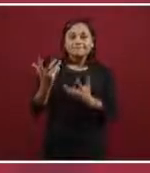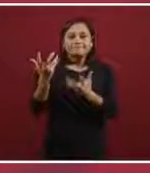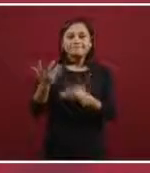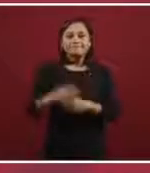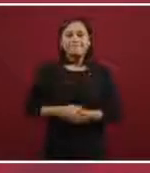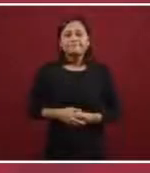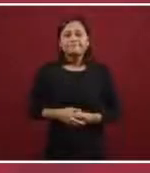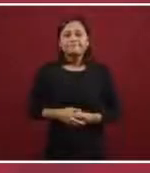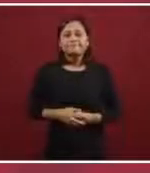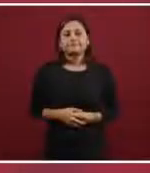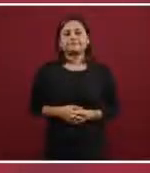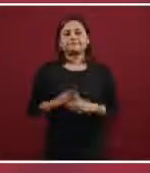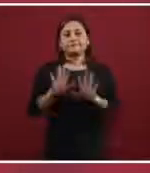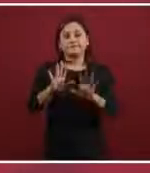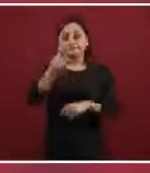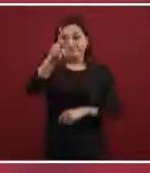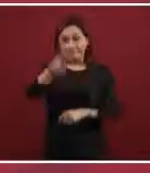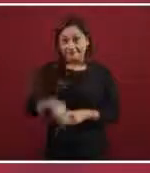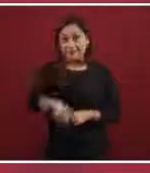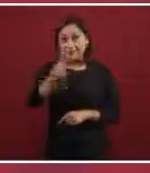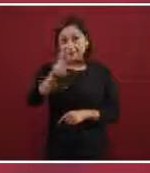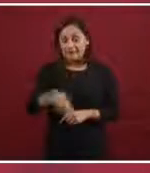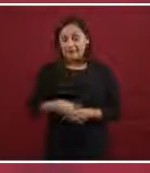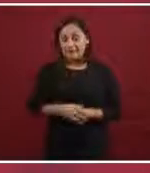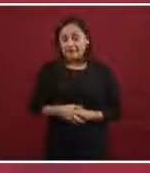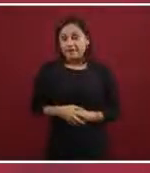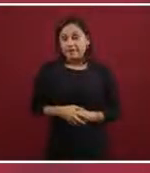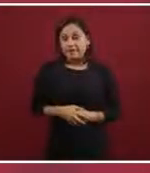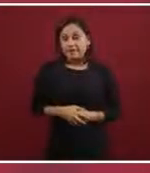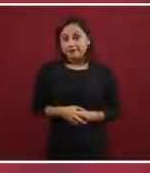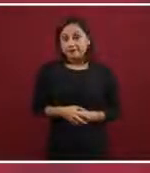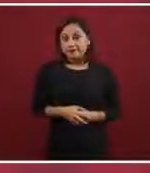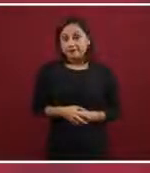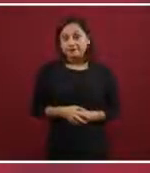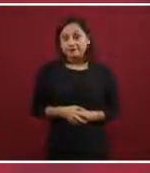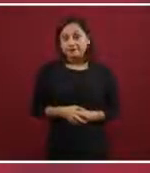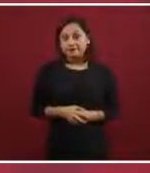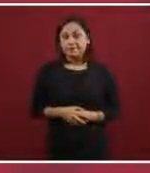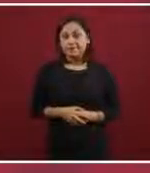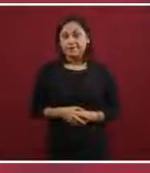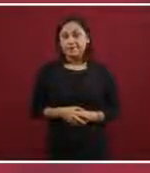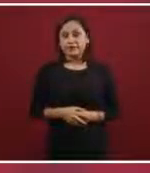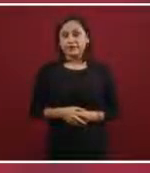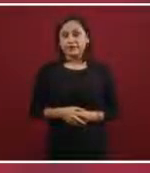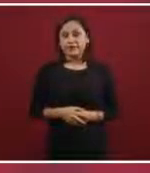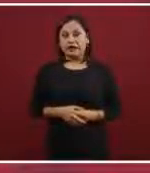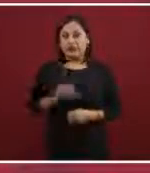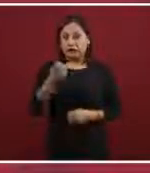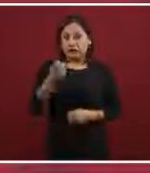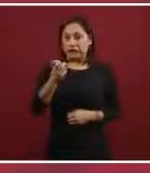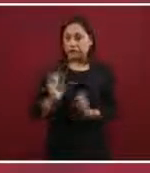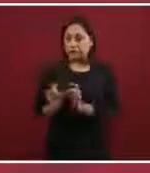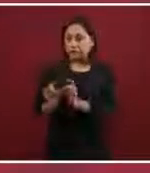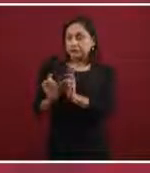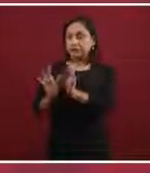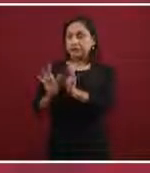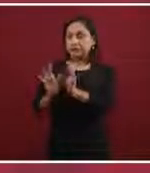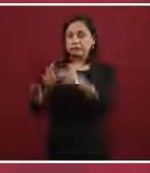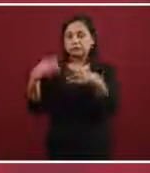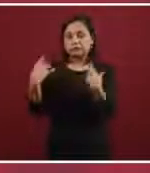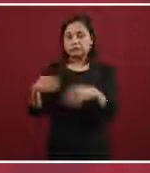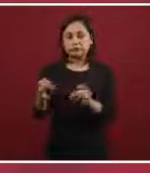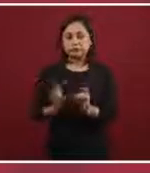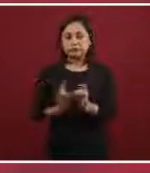bueno hasta eso que es lamentable e